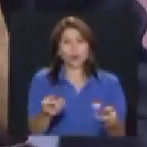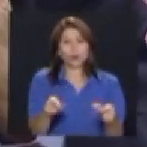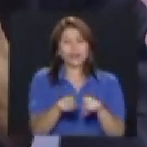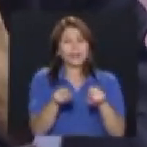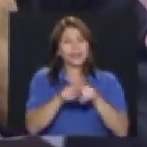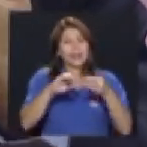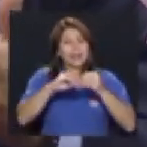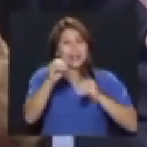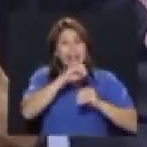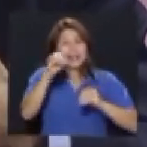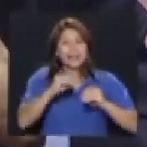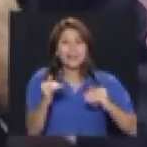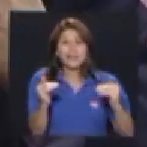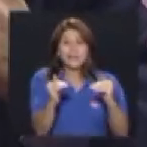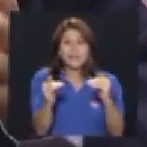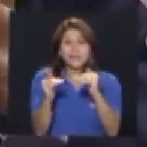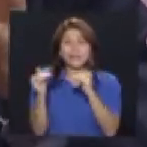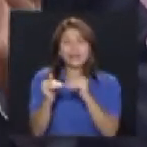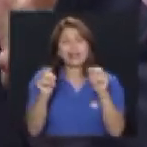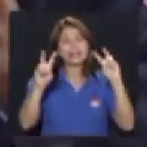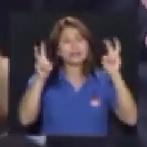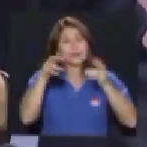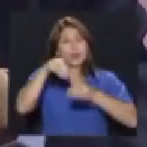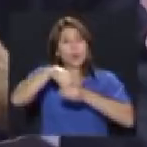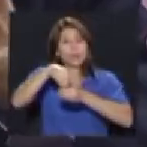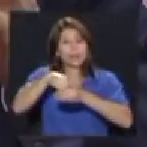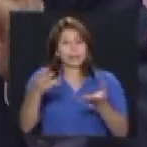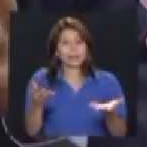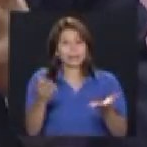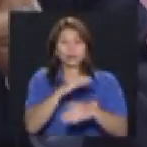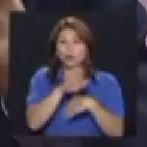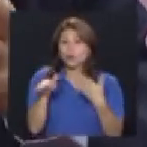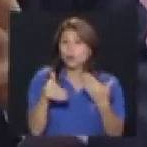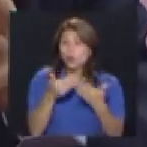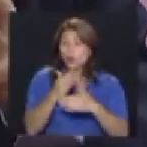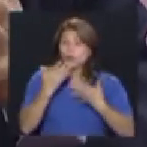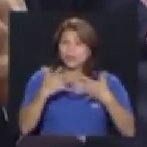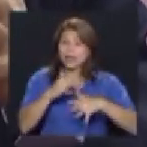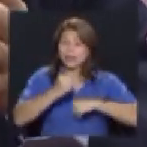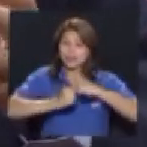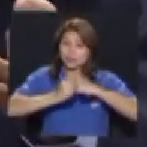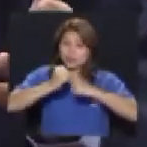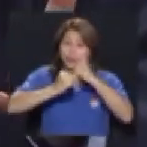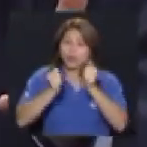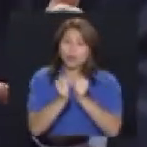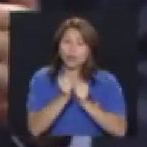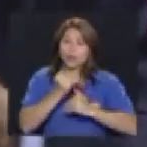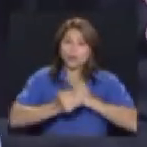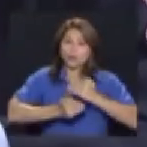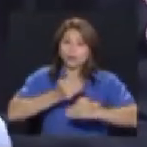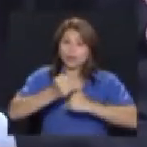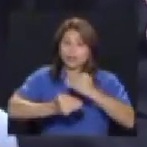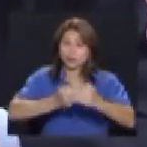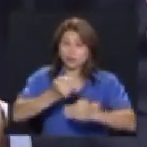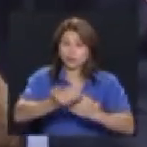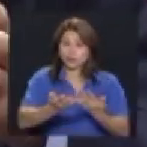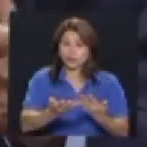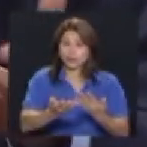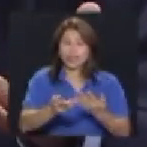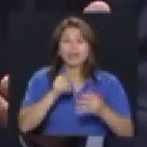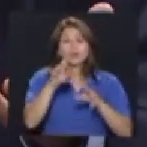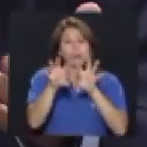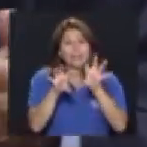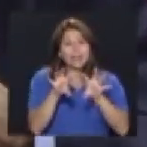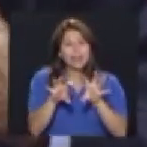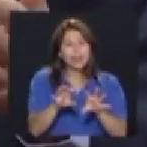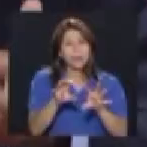en materia de contenidos, todo está estructurado según procesos. Es un esquema de